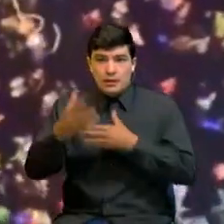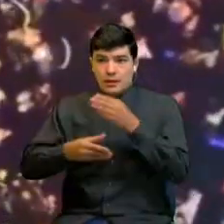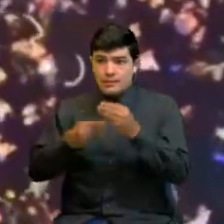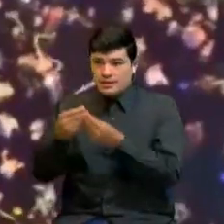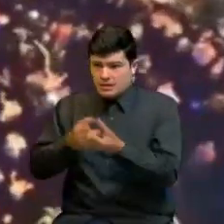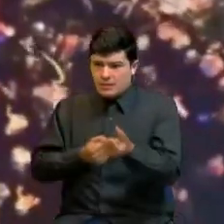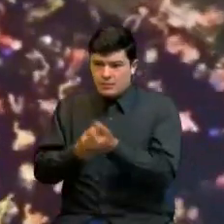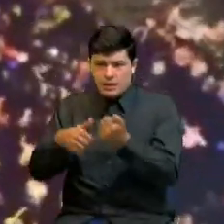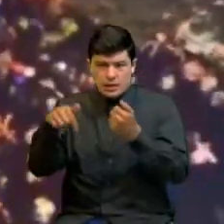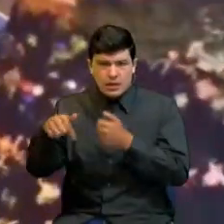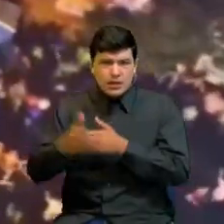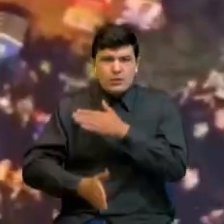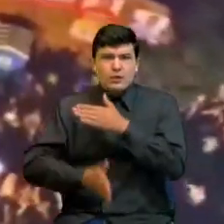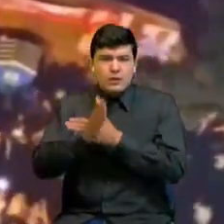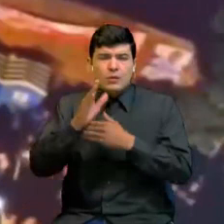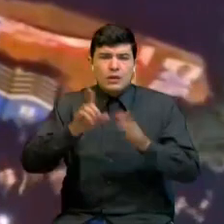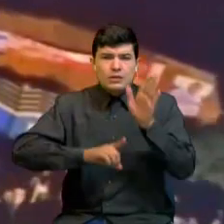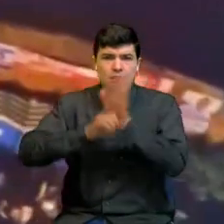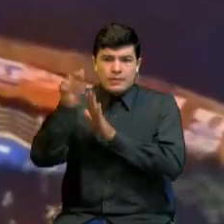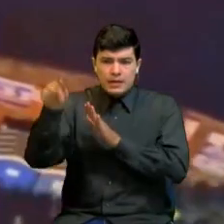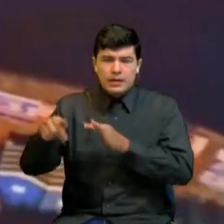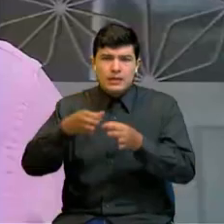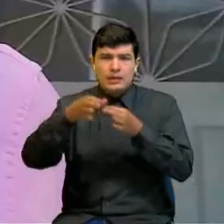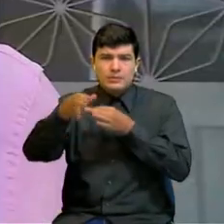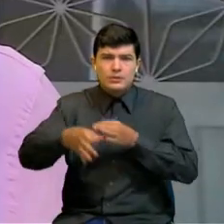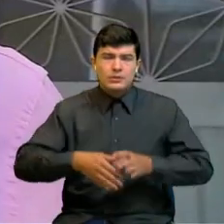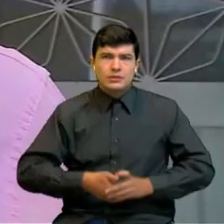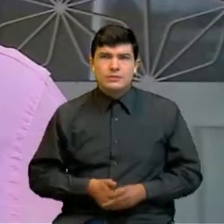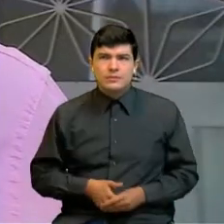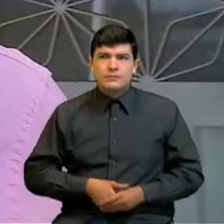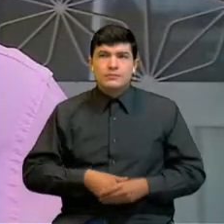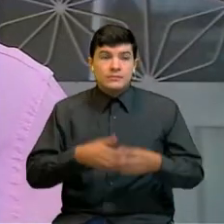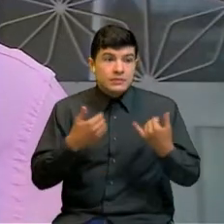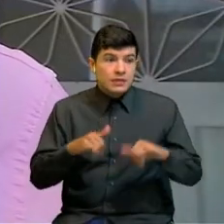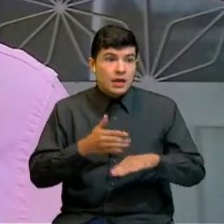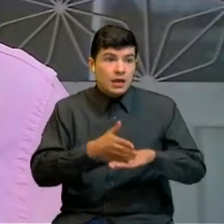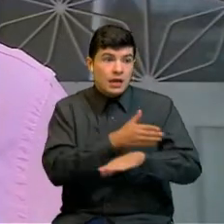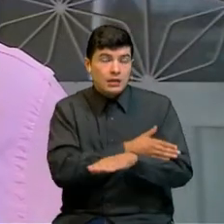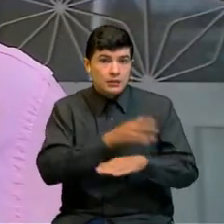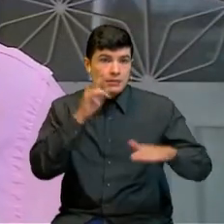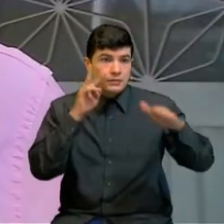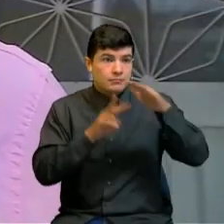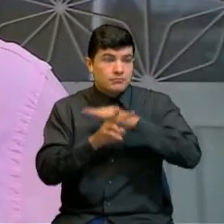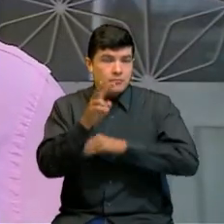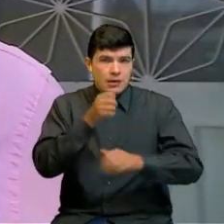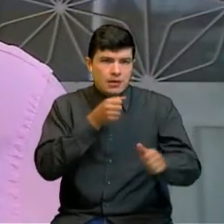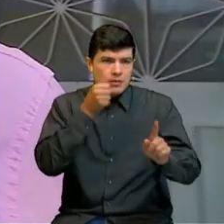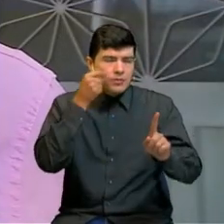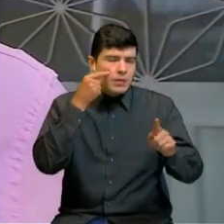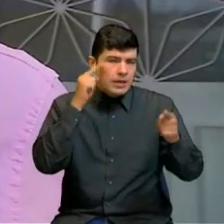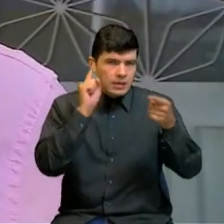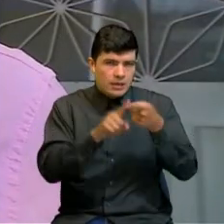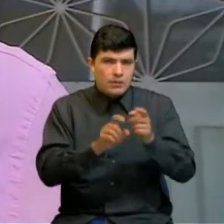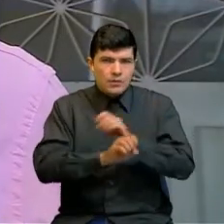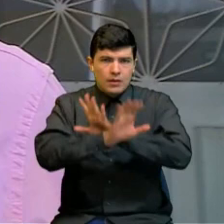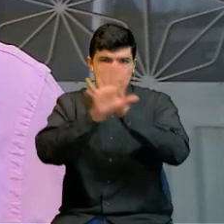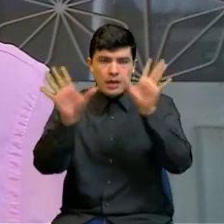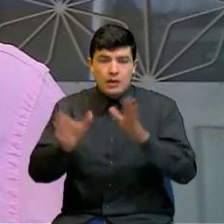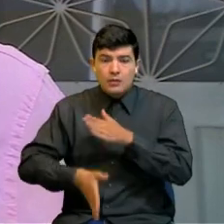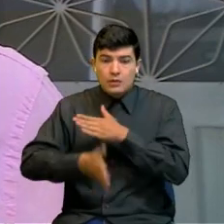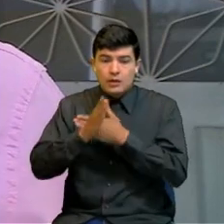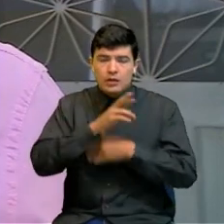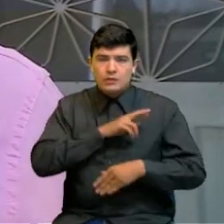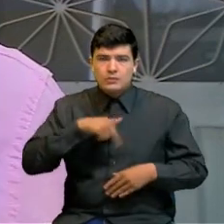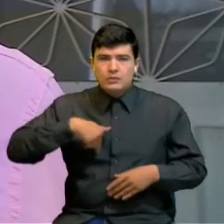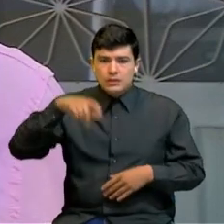apuestan a que continúe el desarrollo en este municipio. Ya tenía la proyección, tenía la intención clara de que la continúe lo que necesitamos para